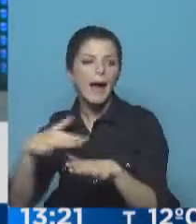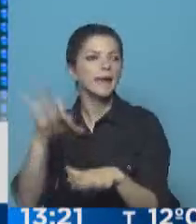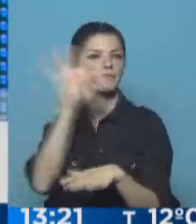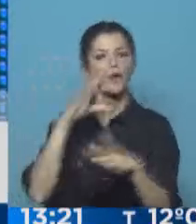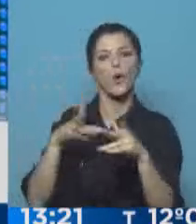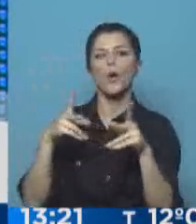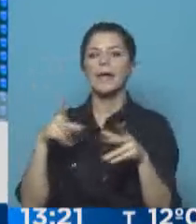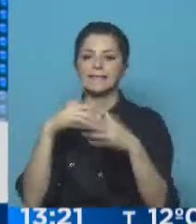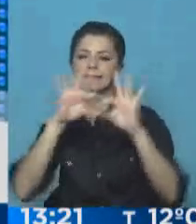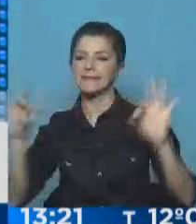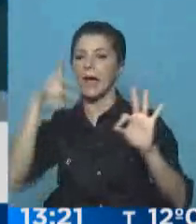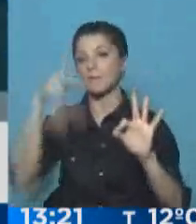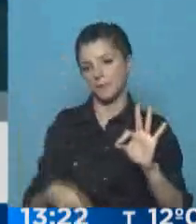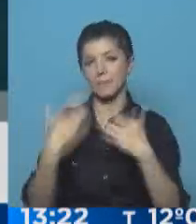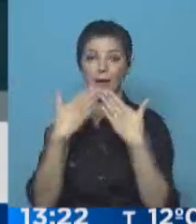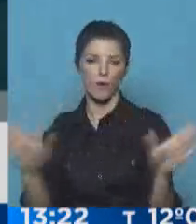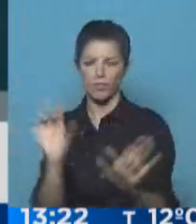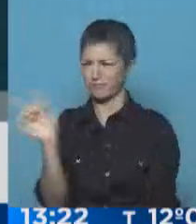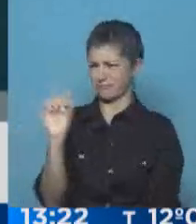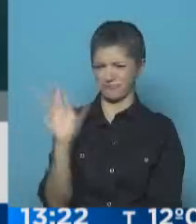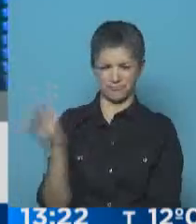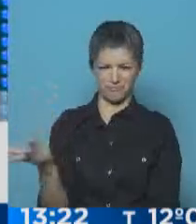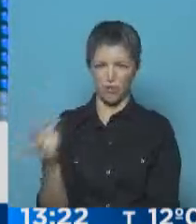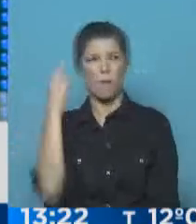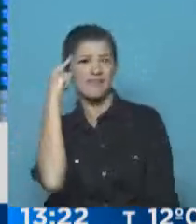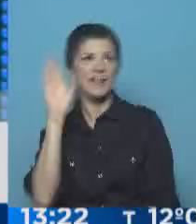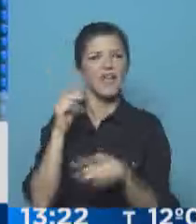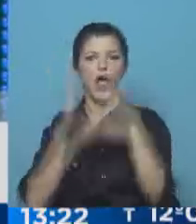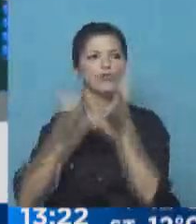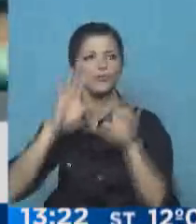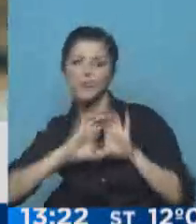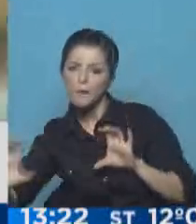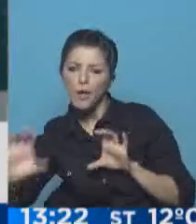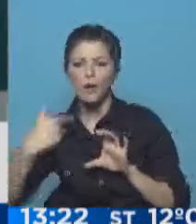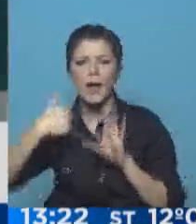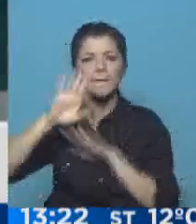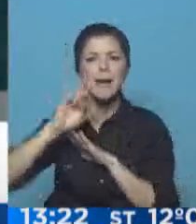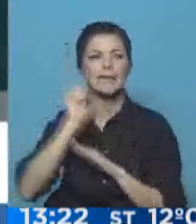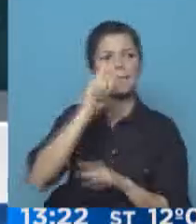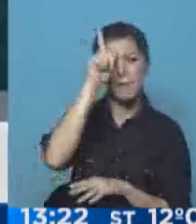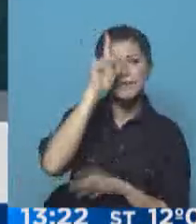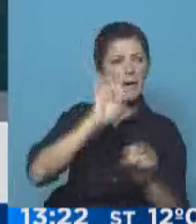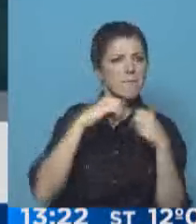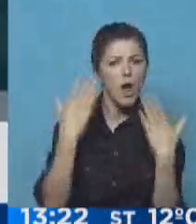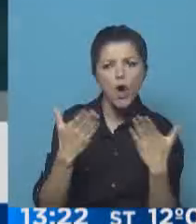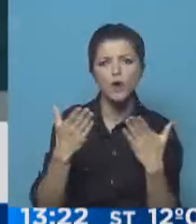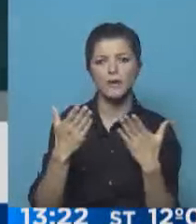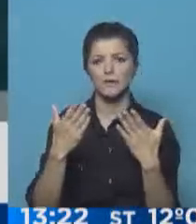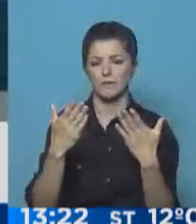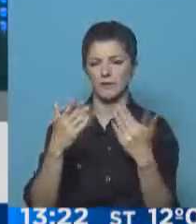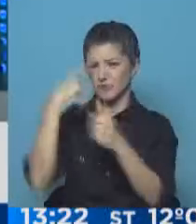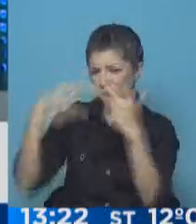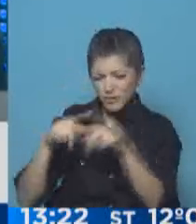más cintas. Nos vamos a pelear para ver quién hace más cloacas, quién tiene una policía más decente y más